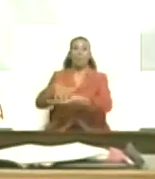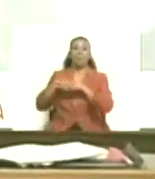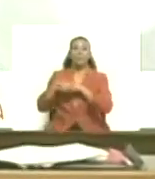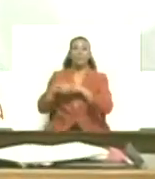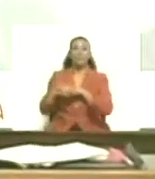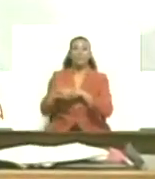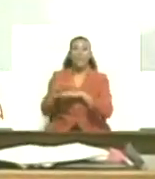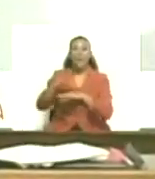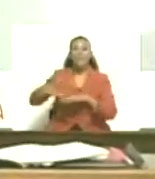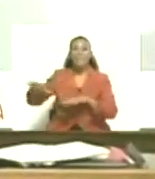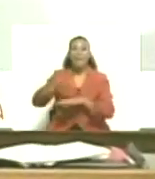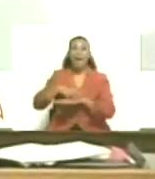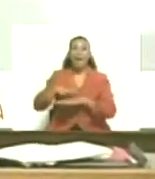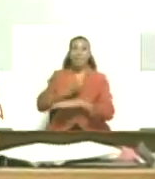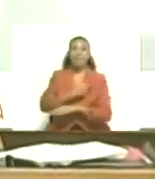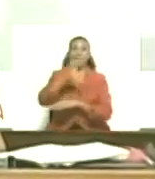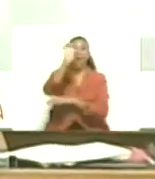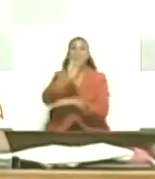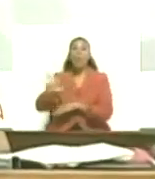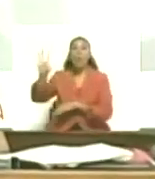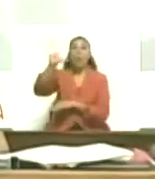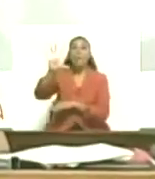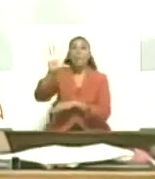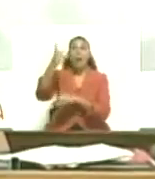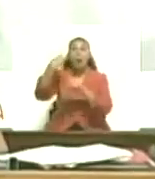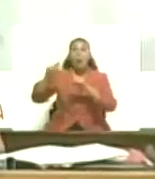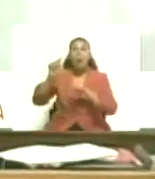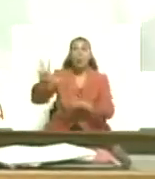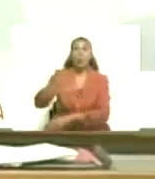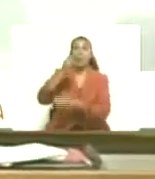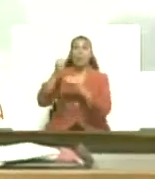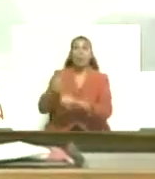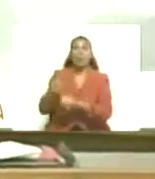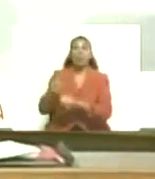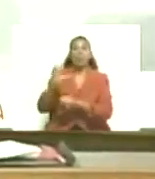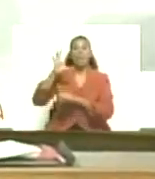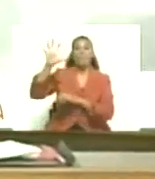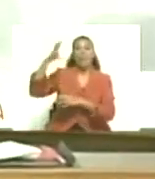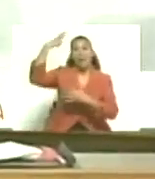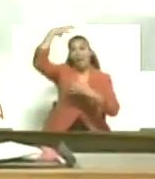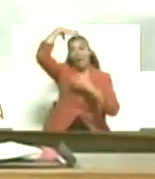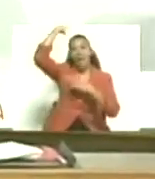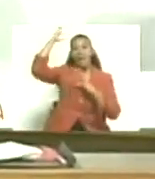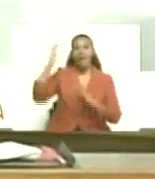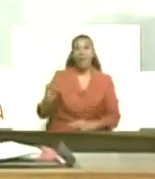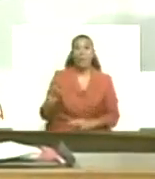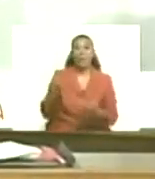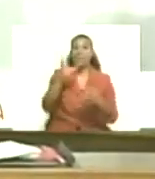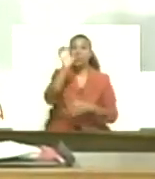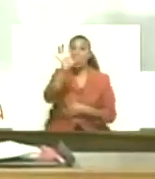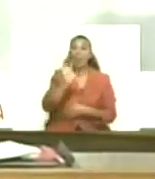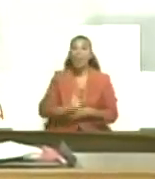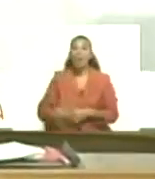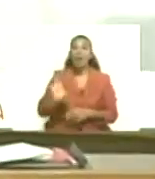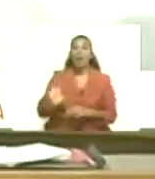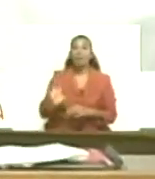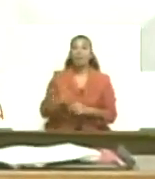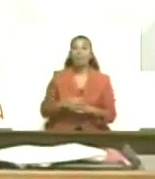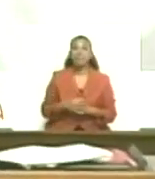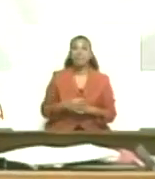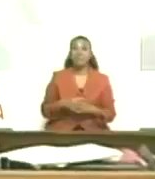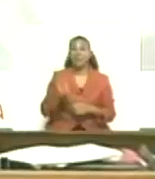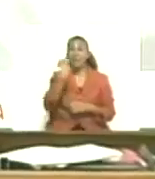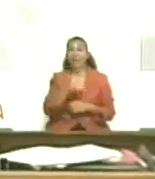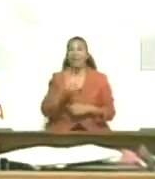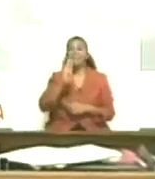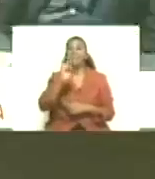era parte de otro de los más tenebrosos imperios que haya conocido la historia de esta humanidad, el Imperio